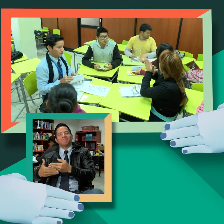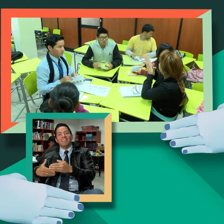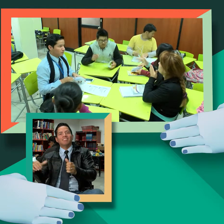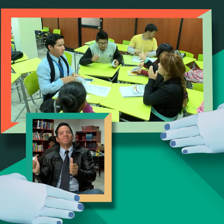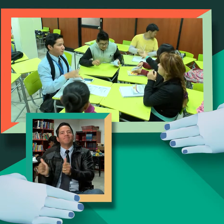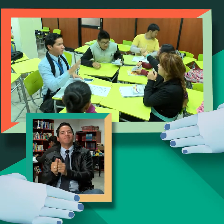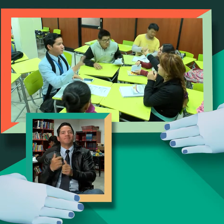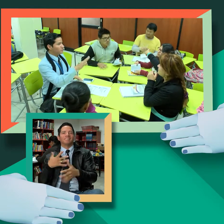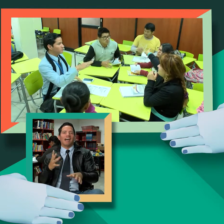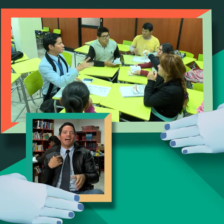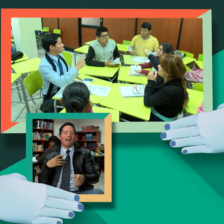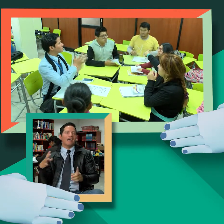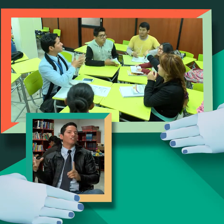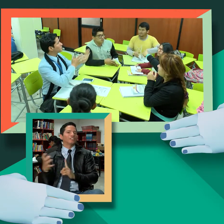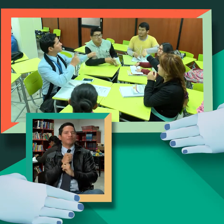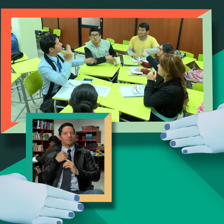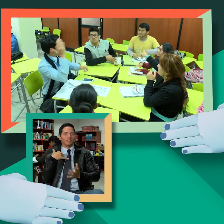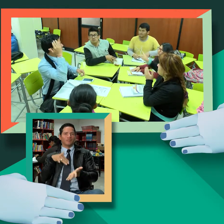aquí en Quito.